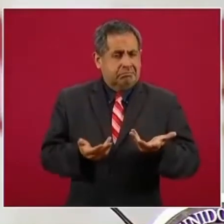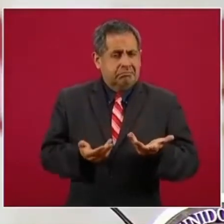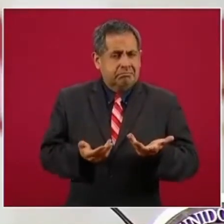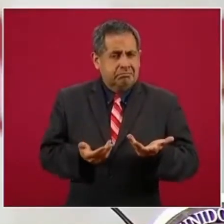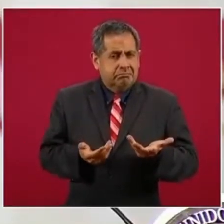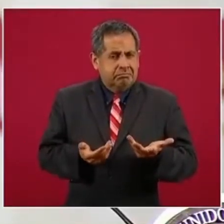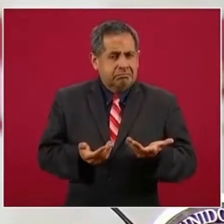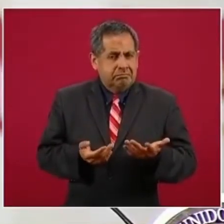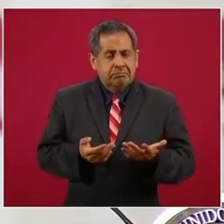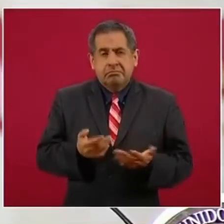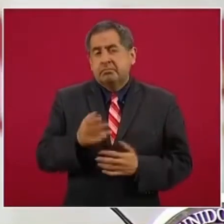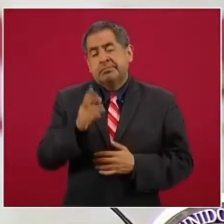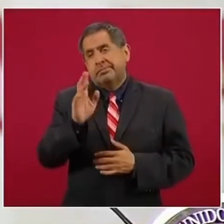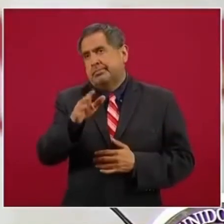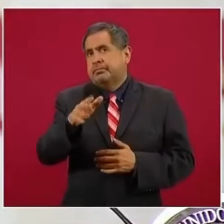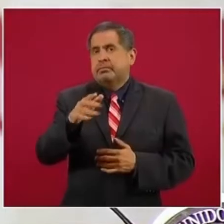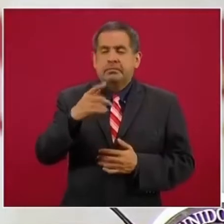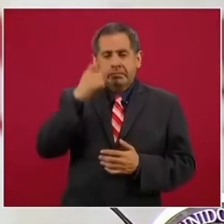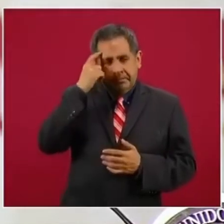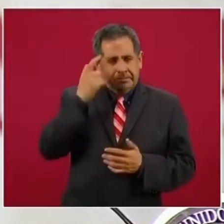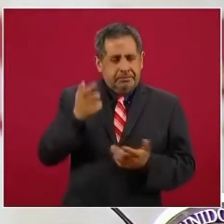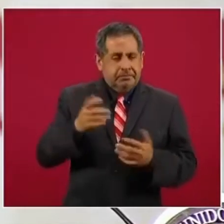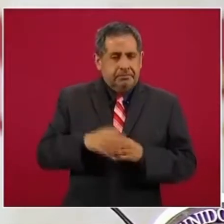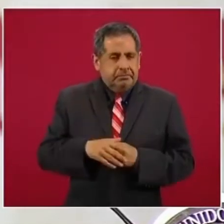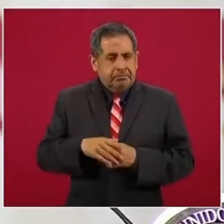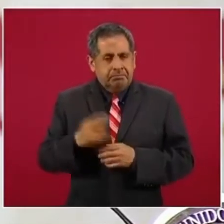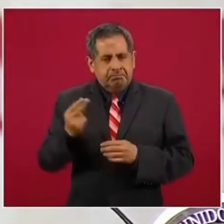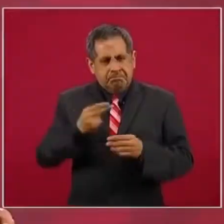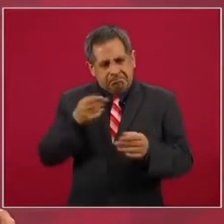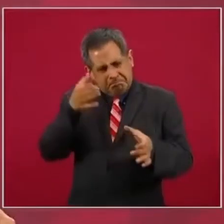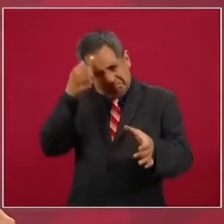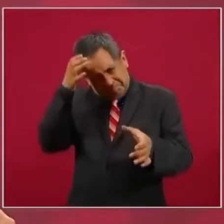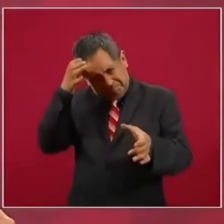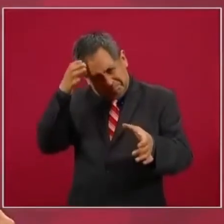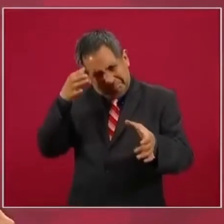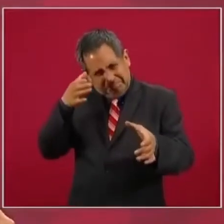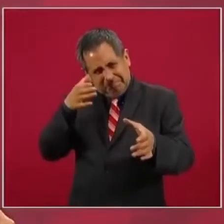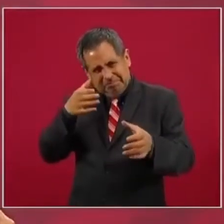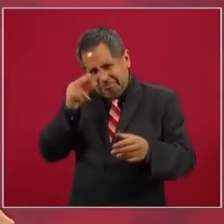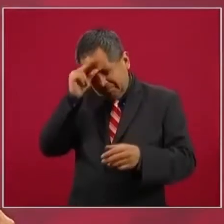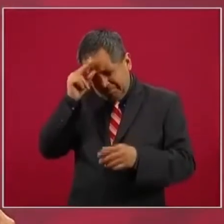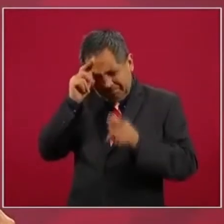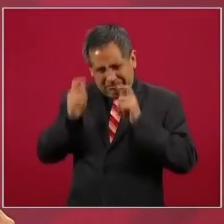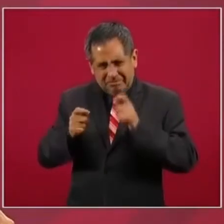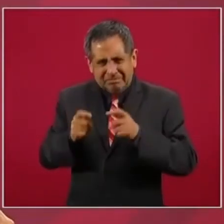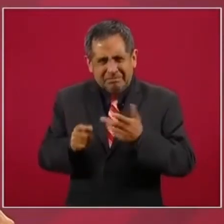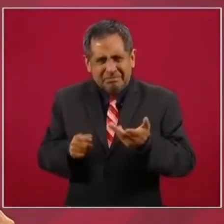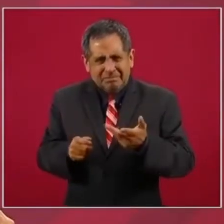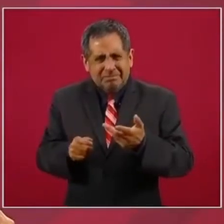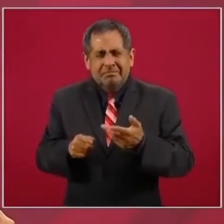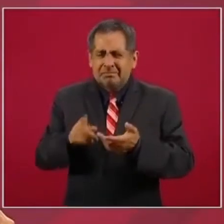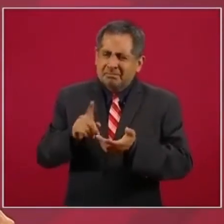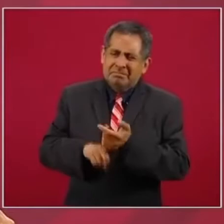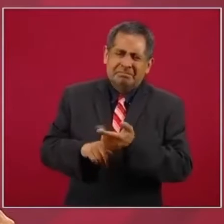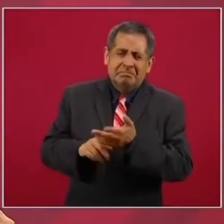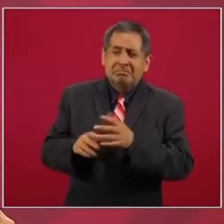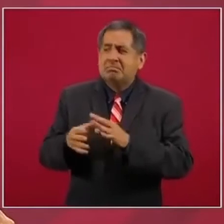Y no se quiere conocimiento sobre la materia, eso es